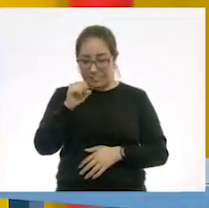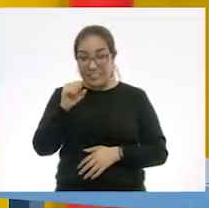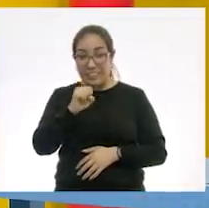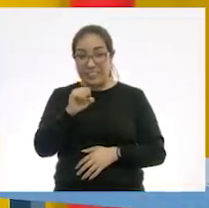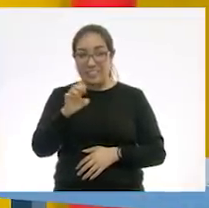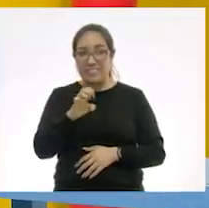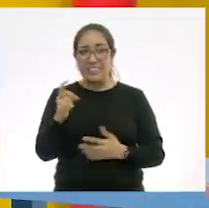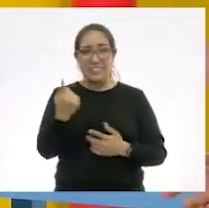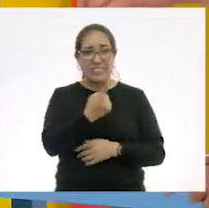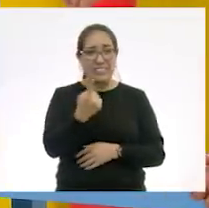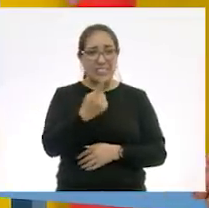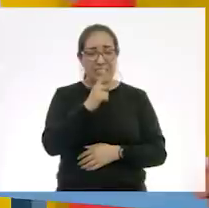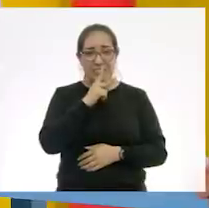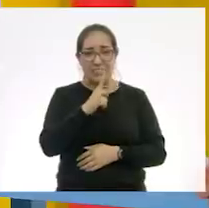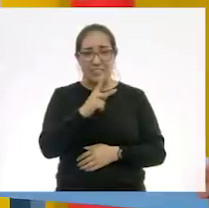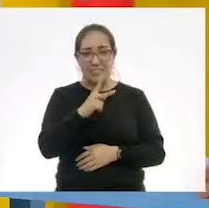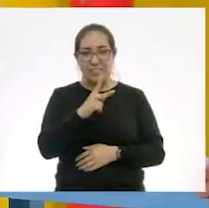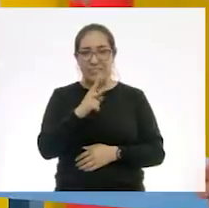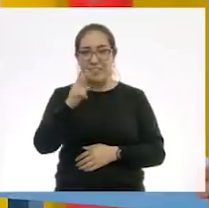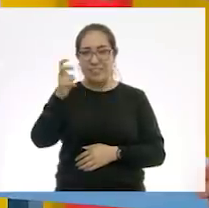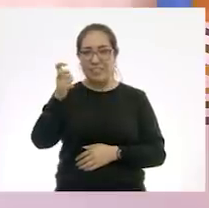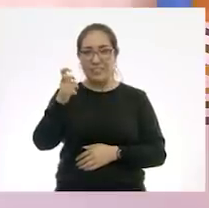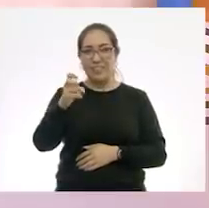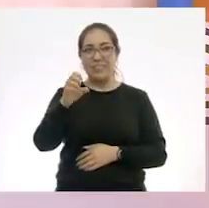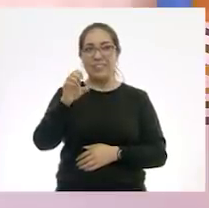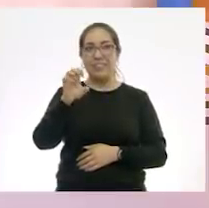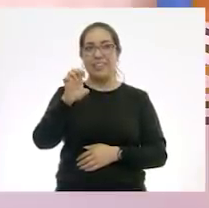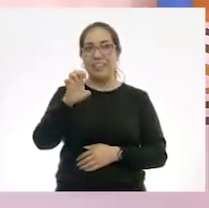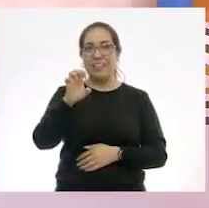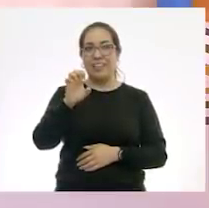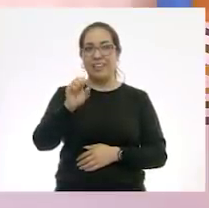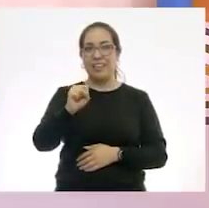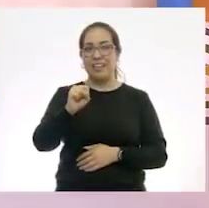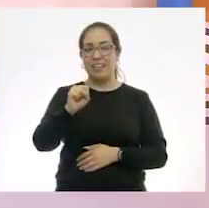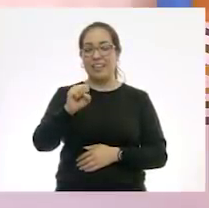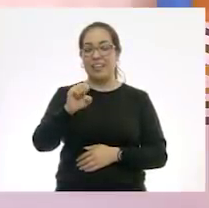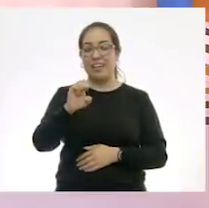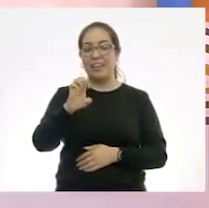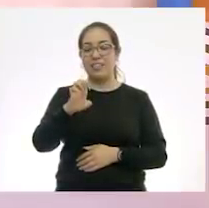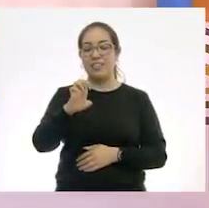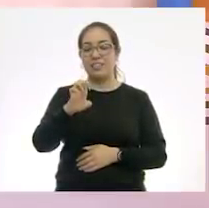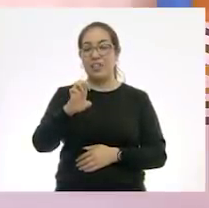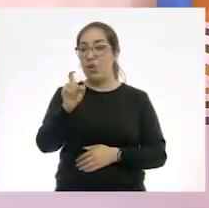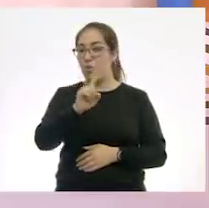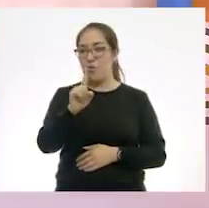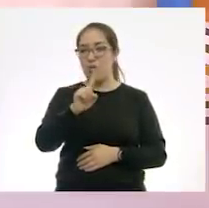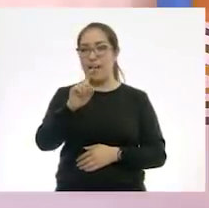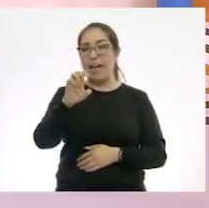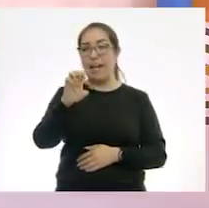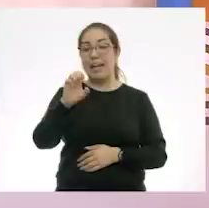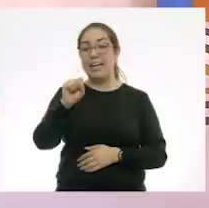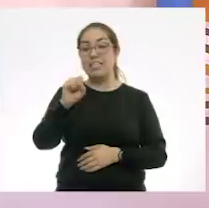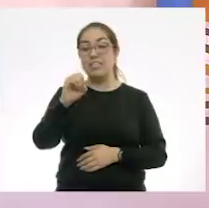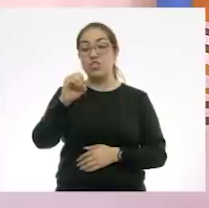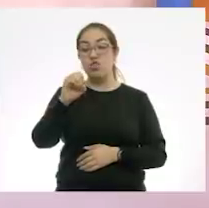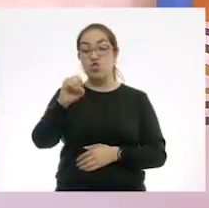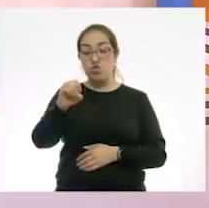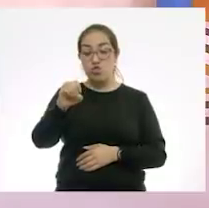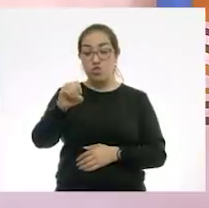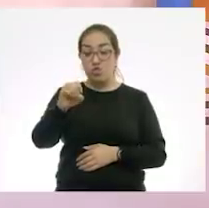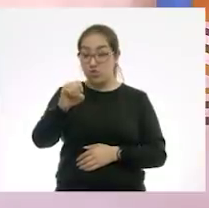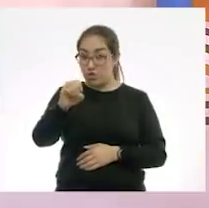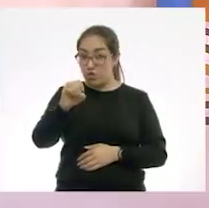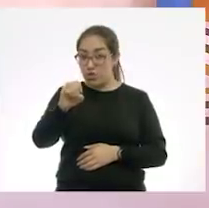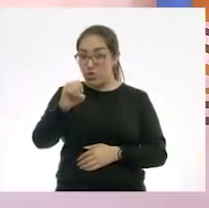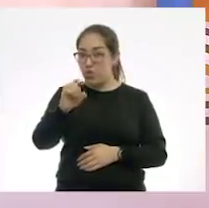¿Es qué? Ese, ¿lo viste? ¿Ese? Bueno, más bien es eso. Eso. Eso,